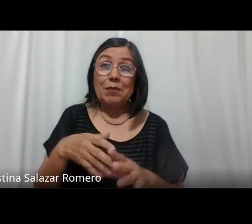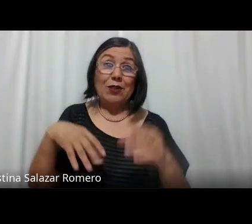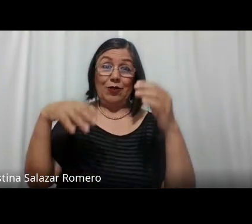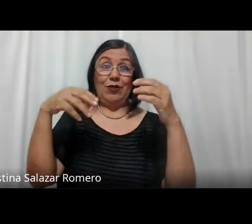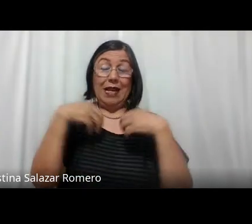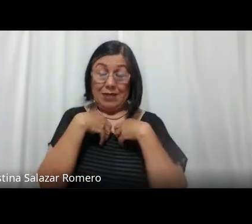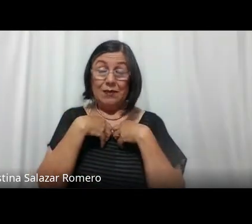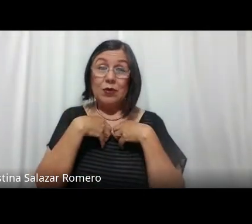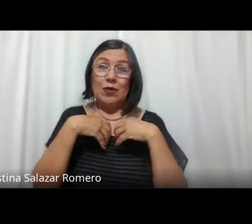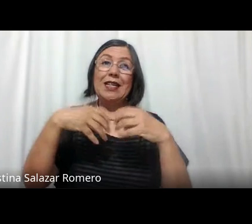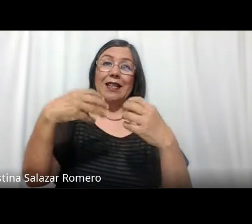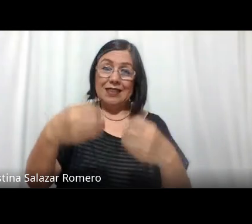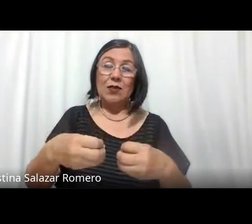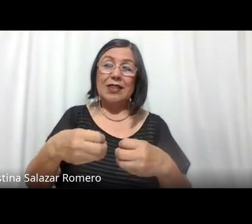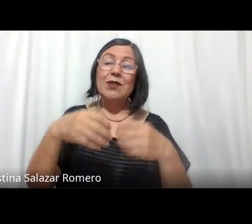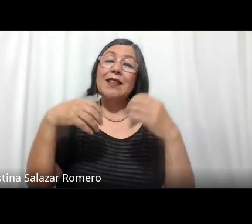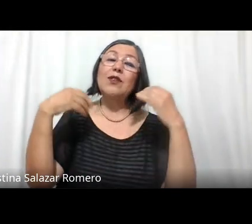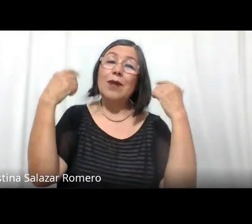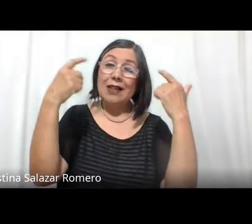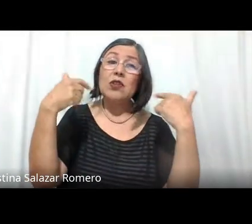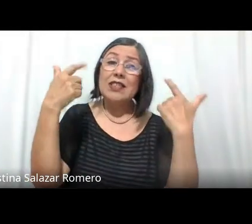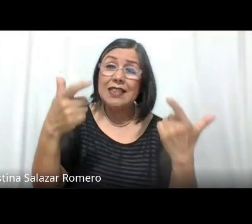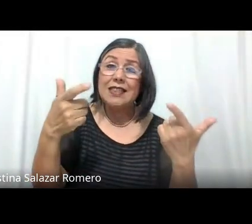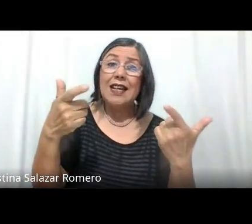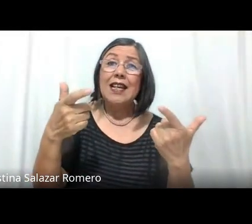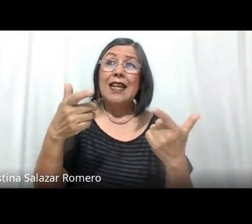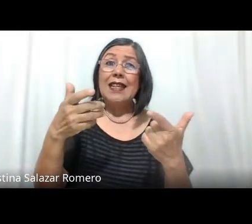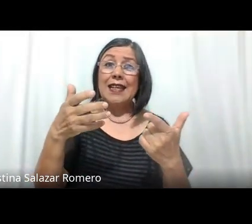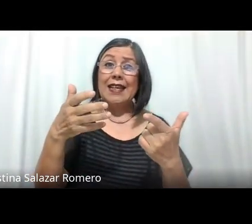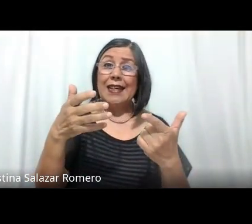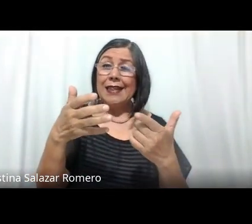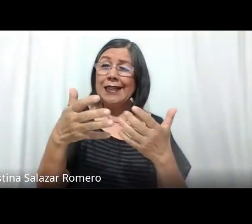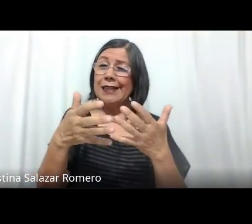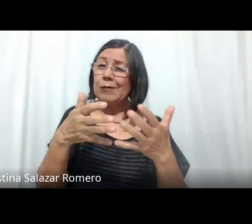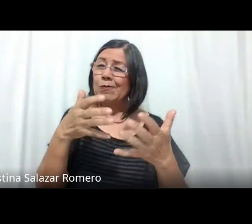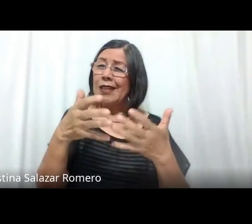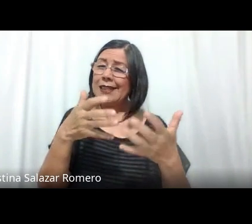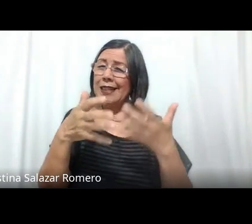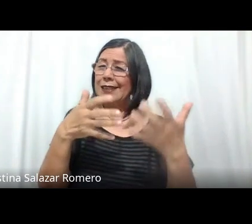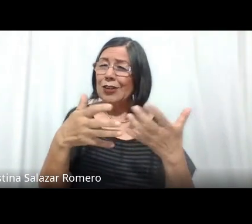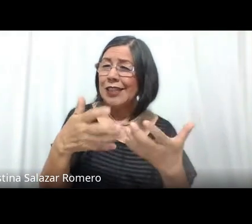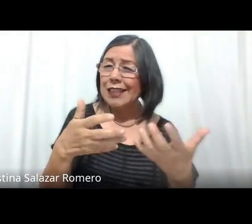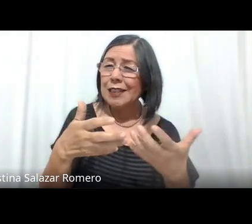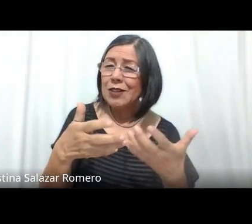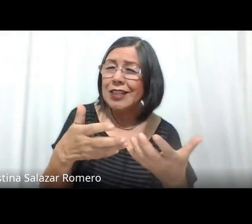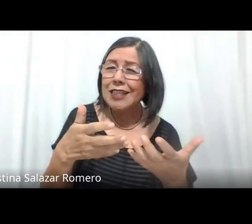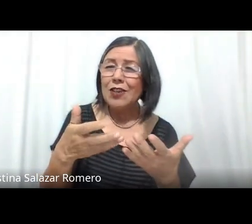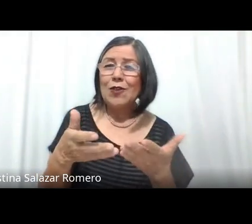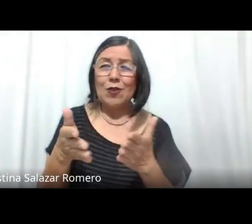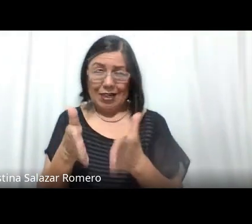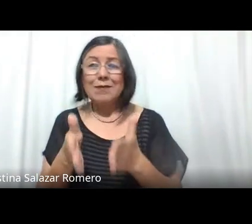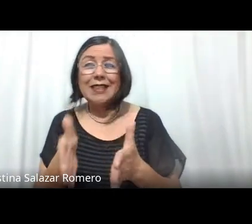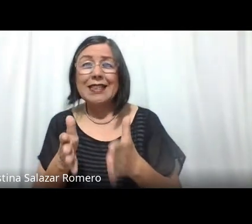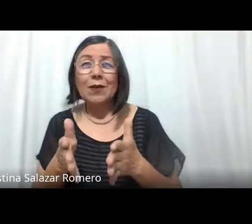aprendizaje, pero a mí sí me gustaría que desde ahorita ustedes tomaran conciencia de que ¿estará haciendo español